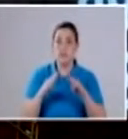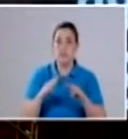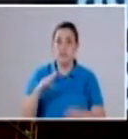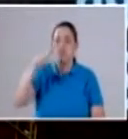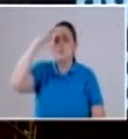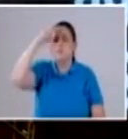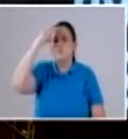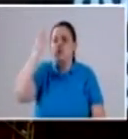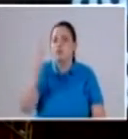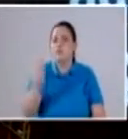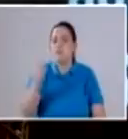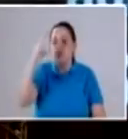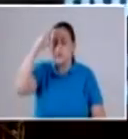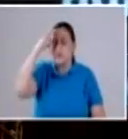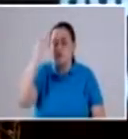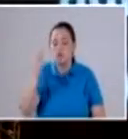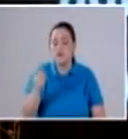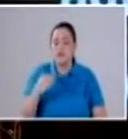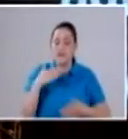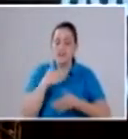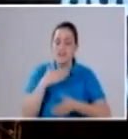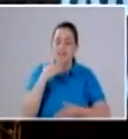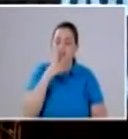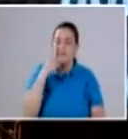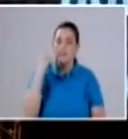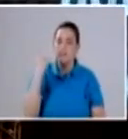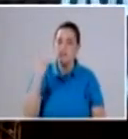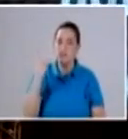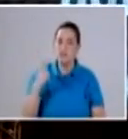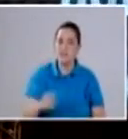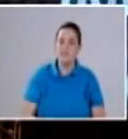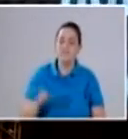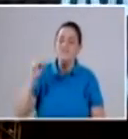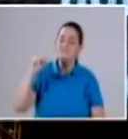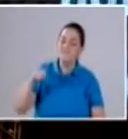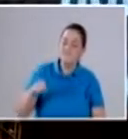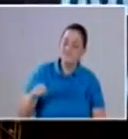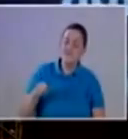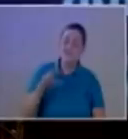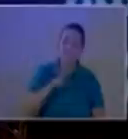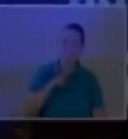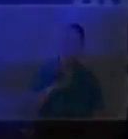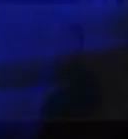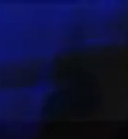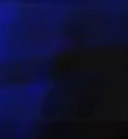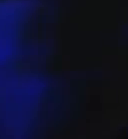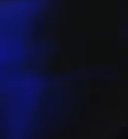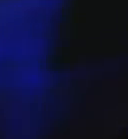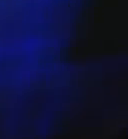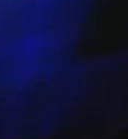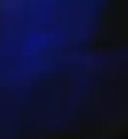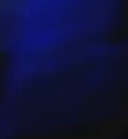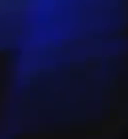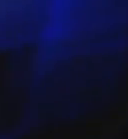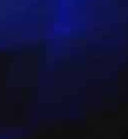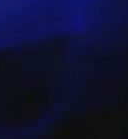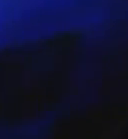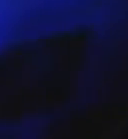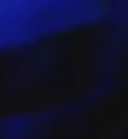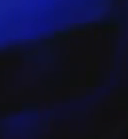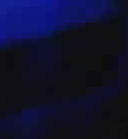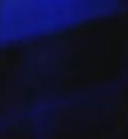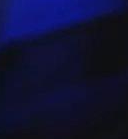agradaste a Dios. Entonces vale la pena examinar qué es lo que le agrada al Señor. Miremos otro versículo, así rapidito.